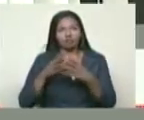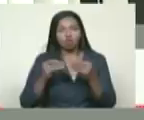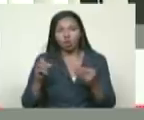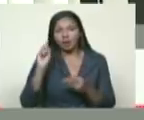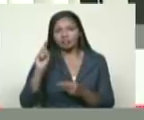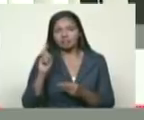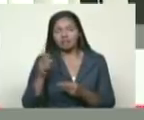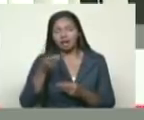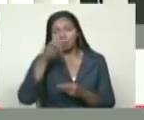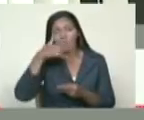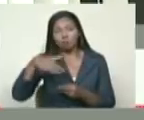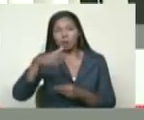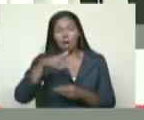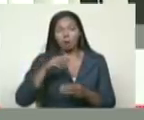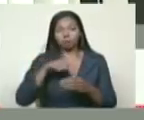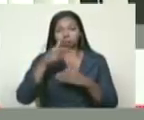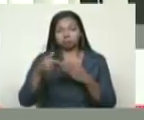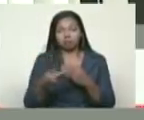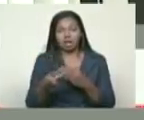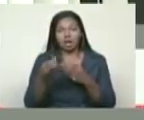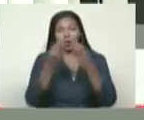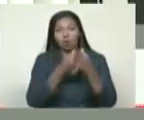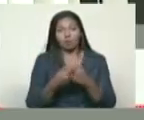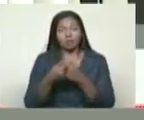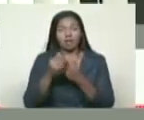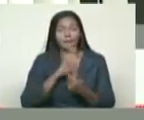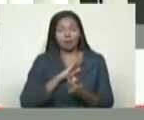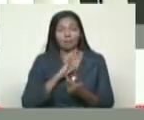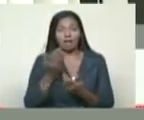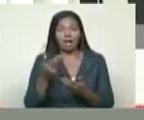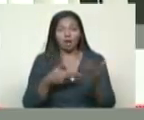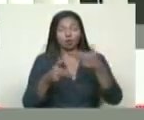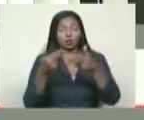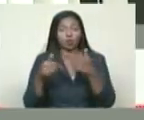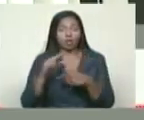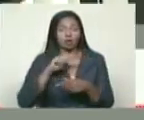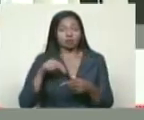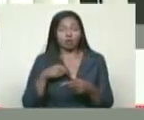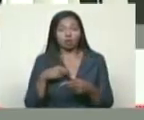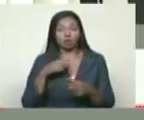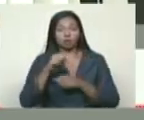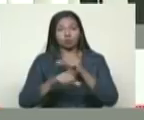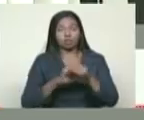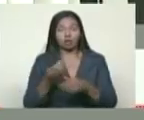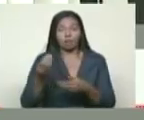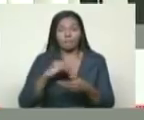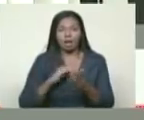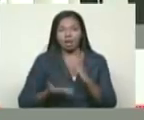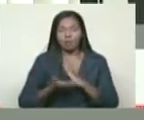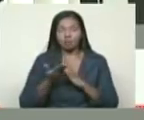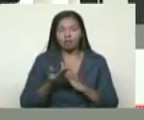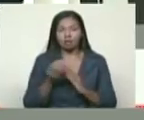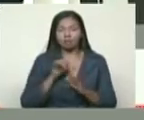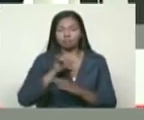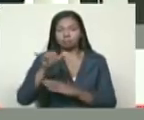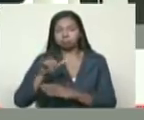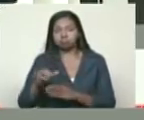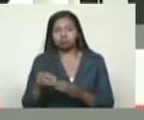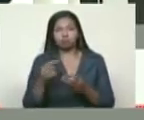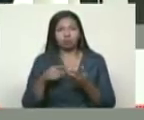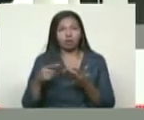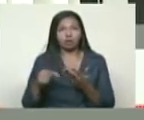pueblo afuera, en una economía que además es, porque así fue construida durante un siglo y más, importadora,